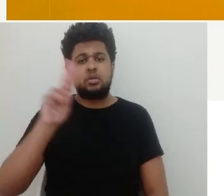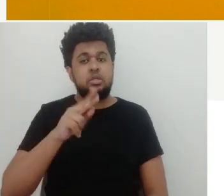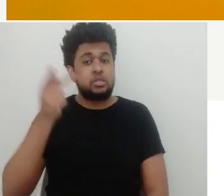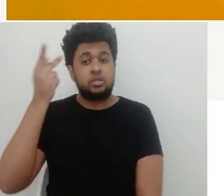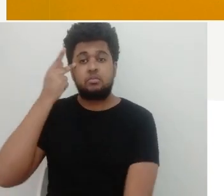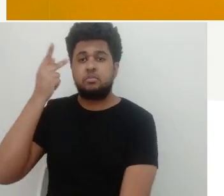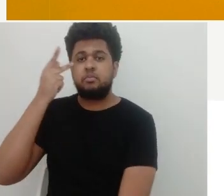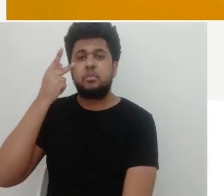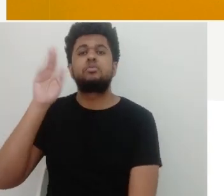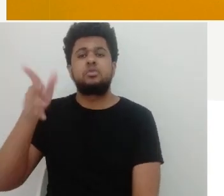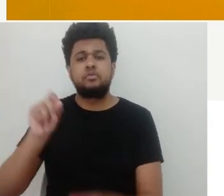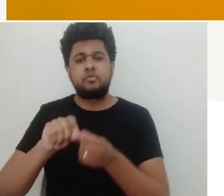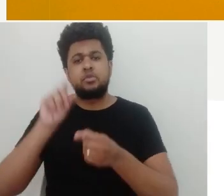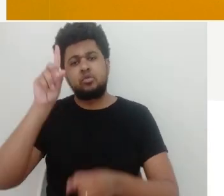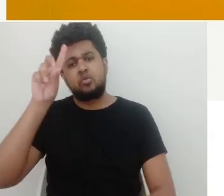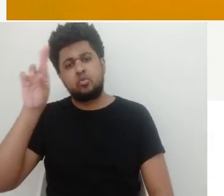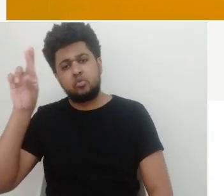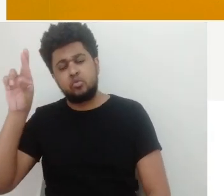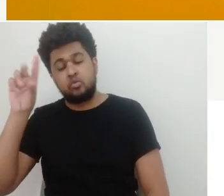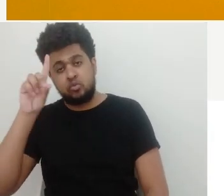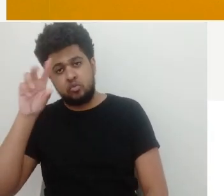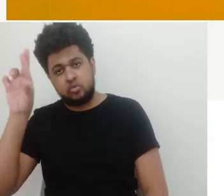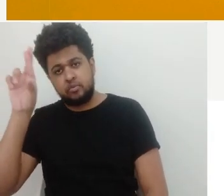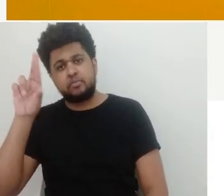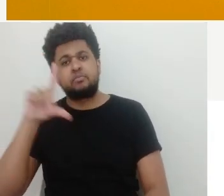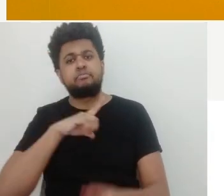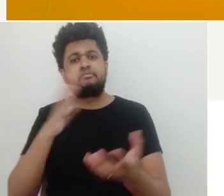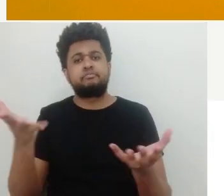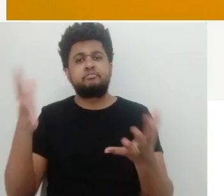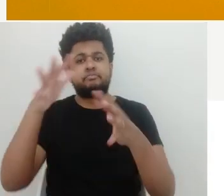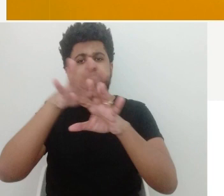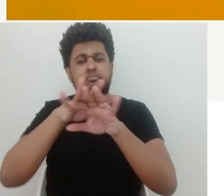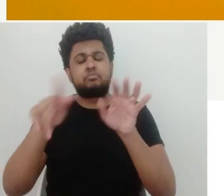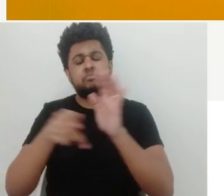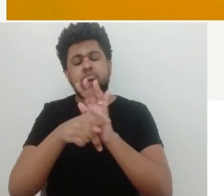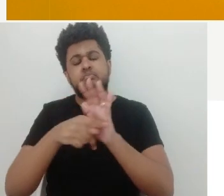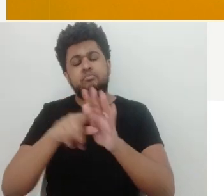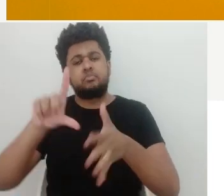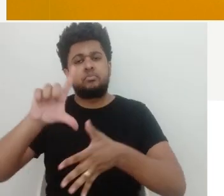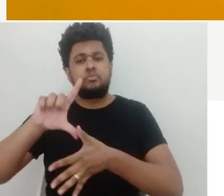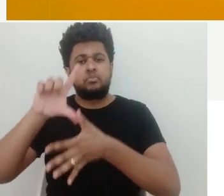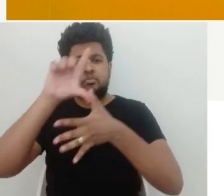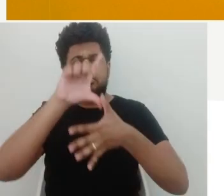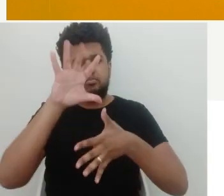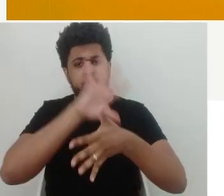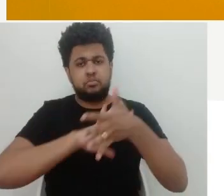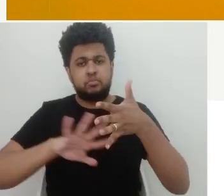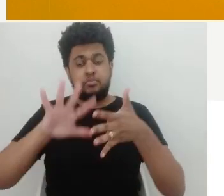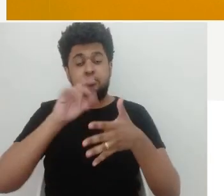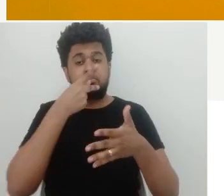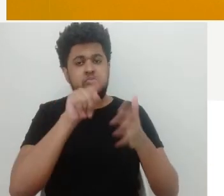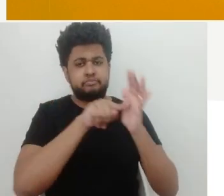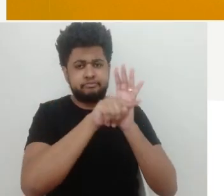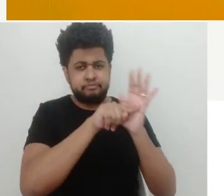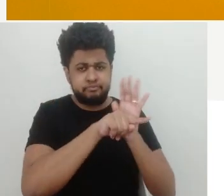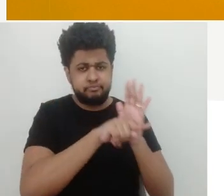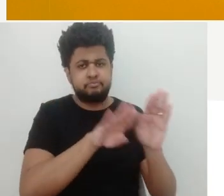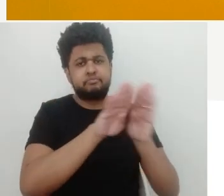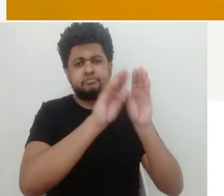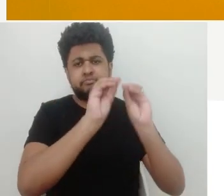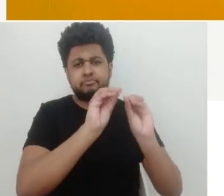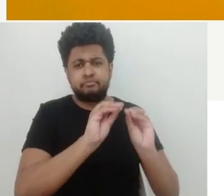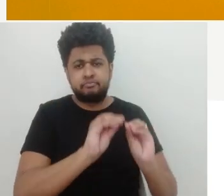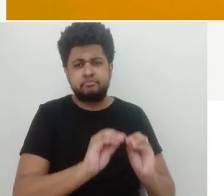doutorado, completou uma maestria em Integração de América Latina. Sus investigaciones y publicaciones abordan temas como